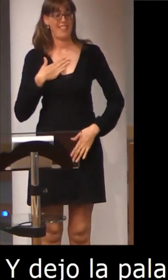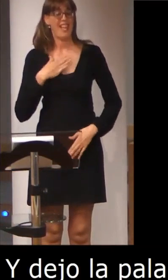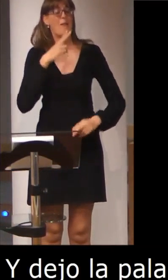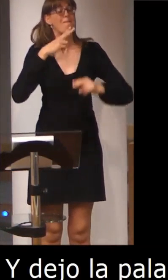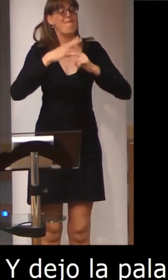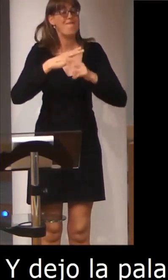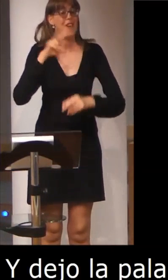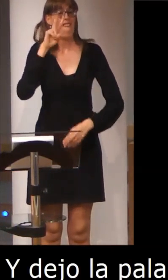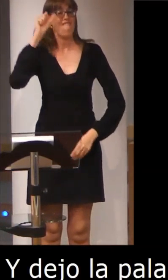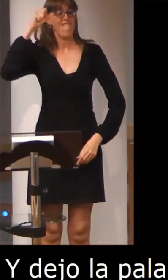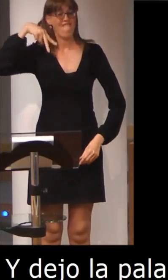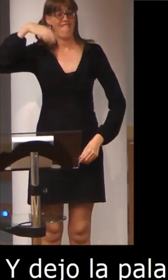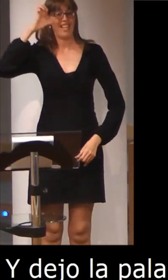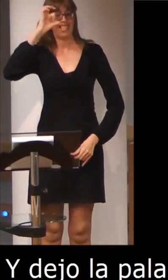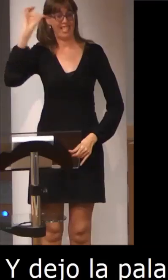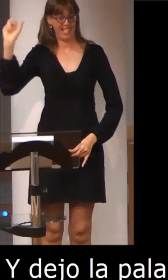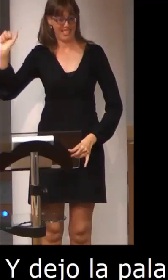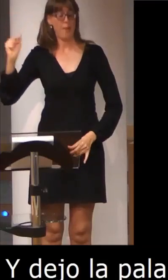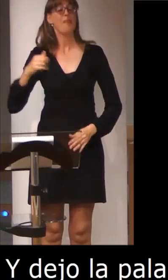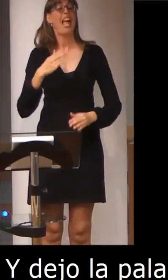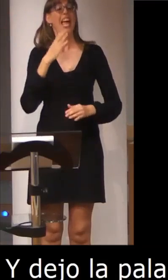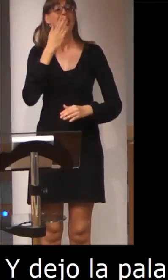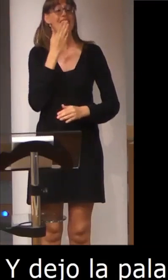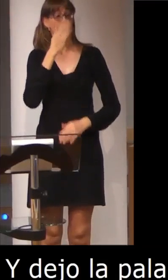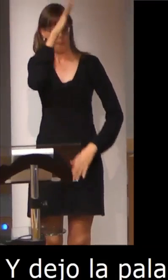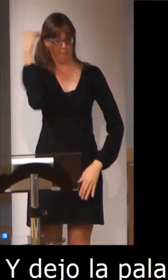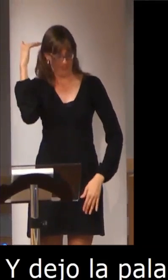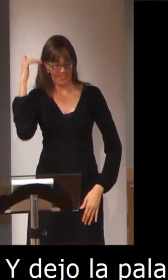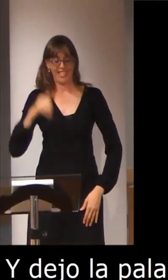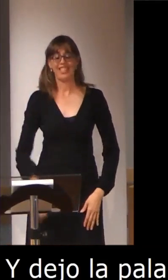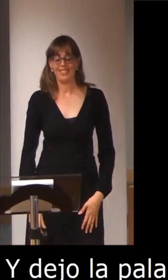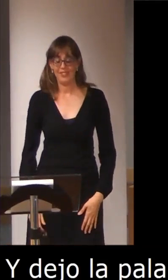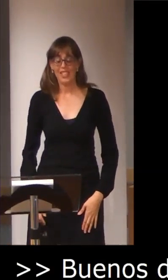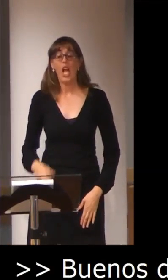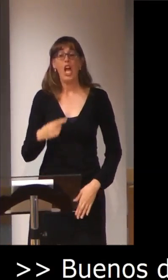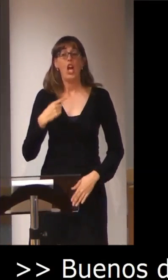Buenos días, mi nombre es Vanessa y este es mi signo.